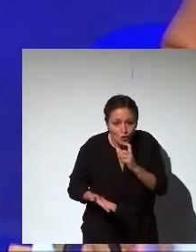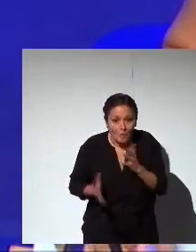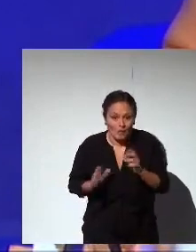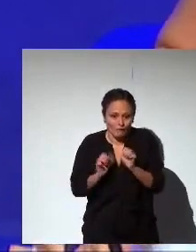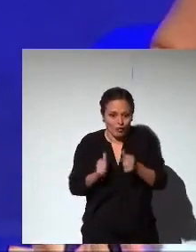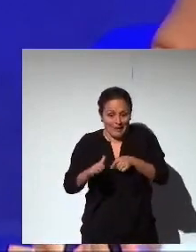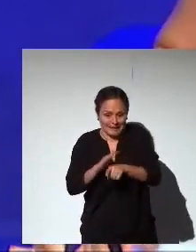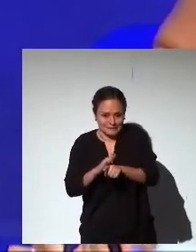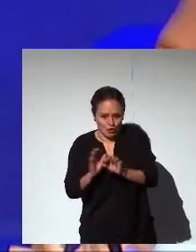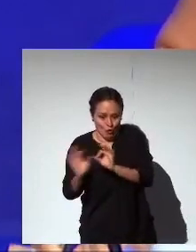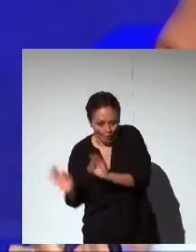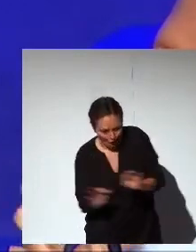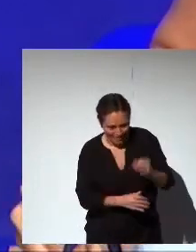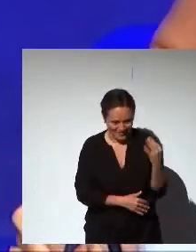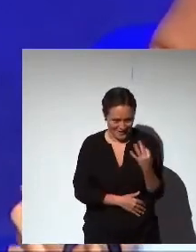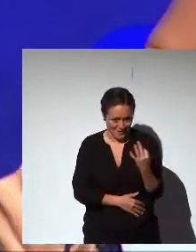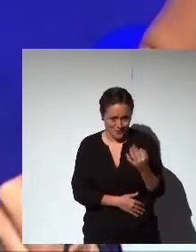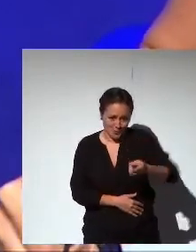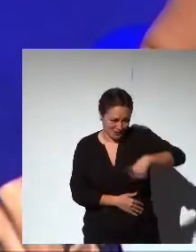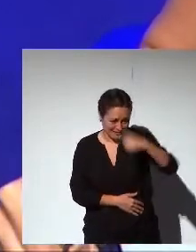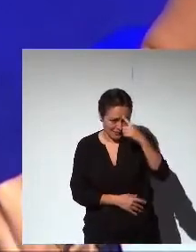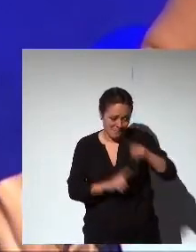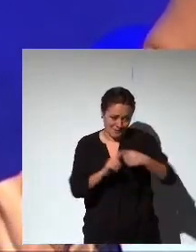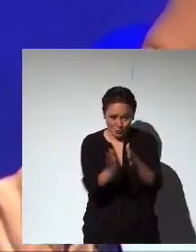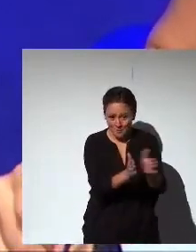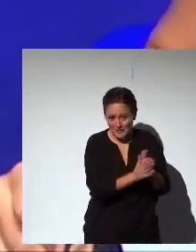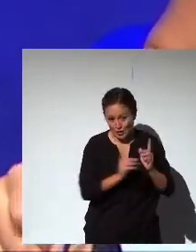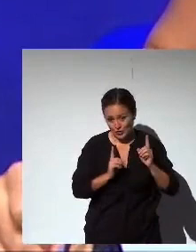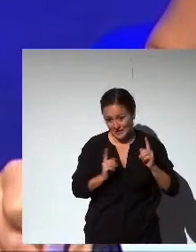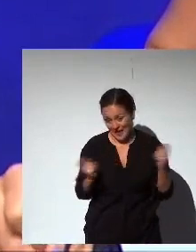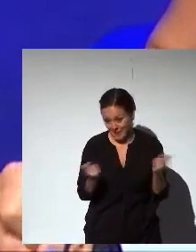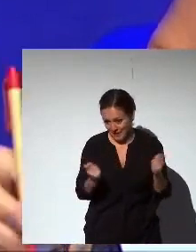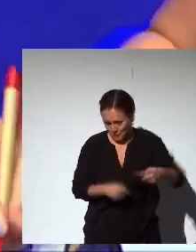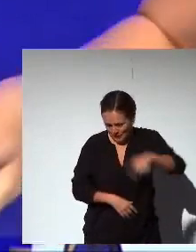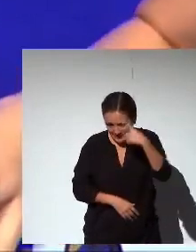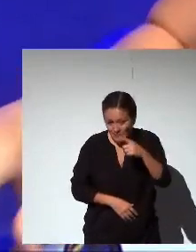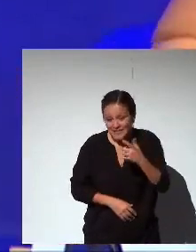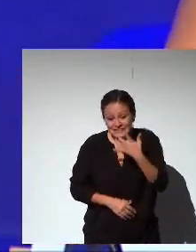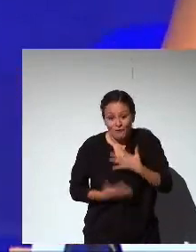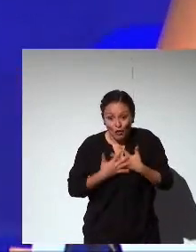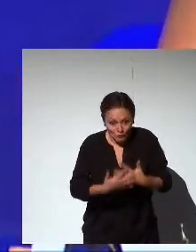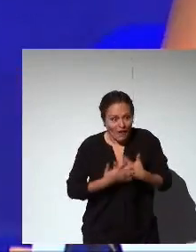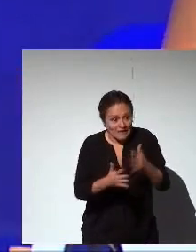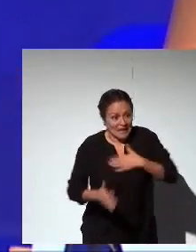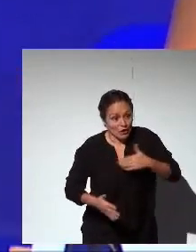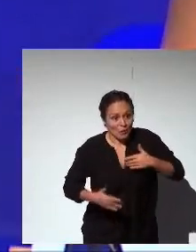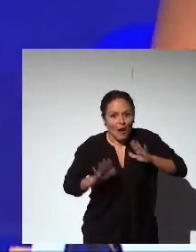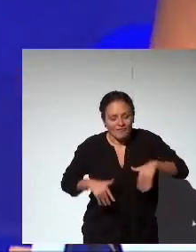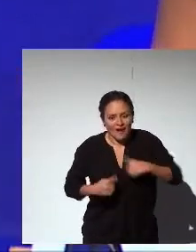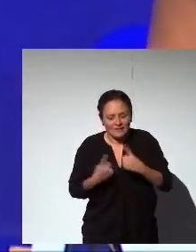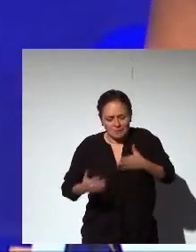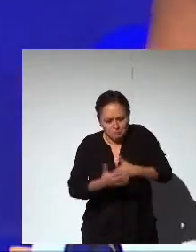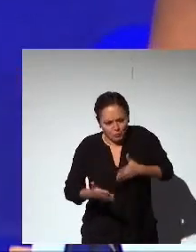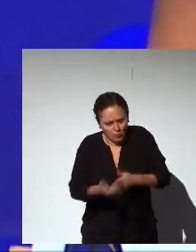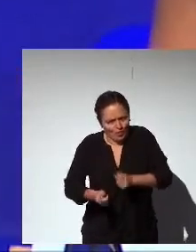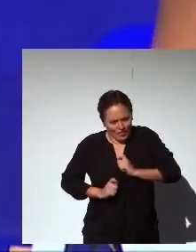Porque a veces ustedes saben perfectamente, sobre todo los compañeros de emergencia, que el voluntarismo a veces dificulta un poco la labor, que está muy bien, pero son ustedes, a